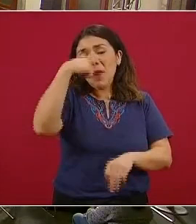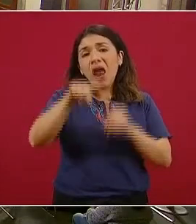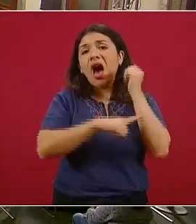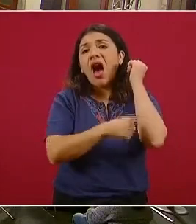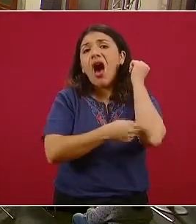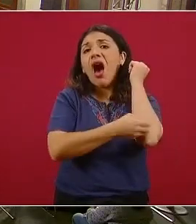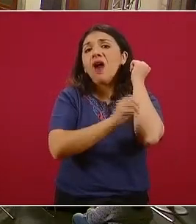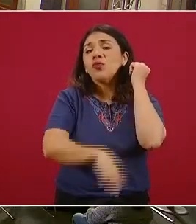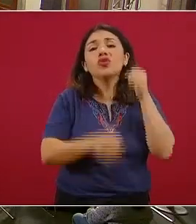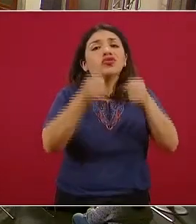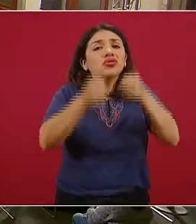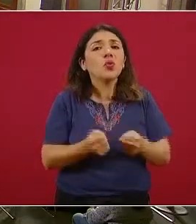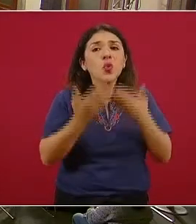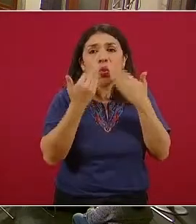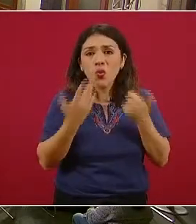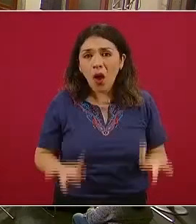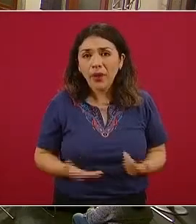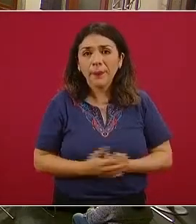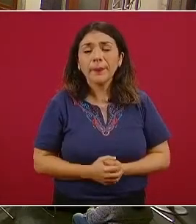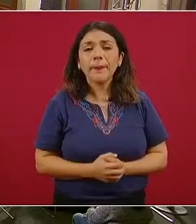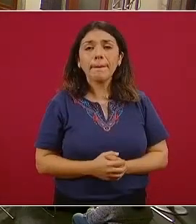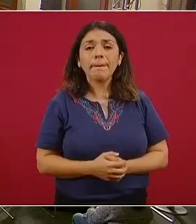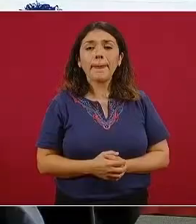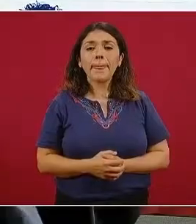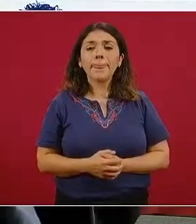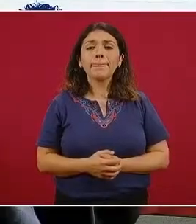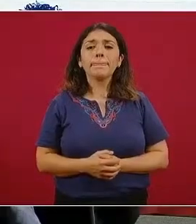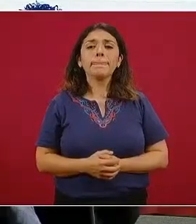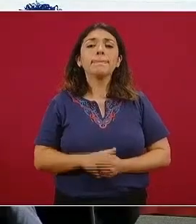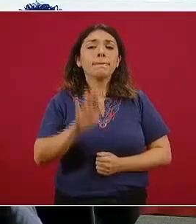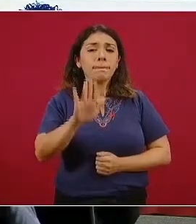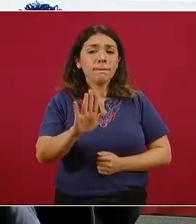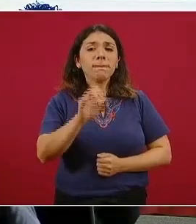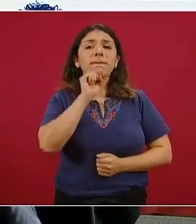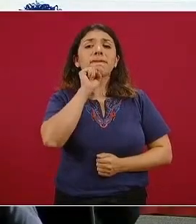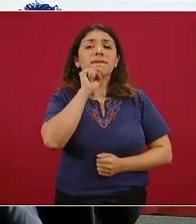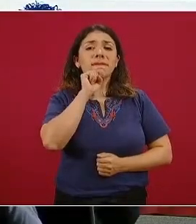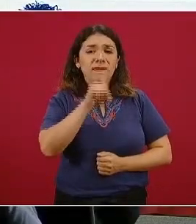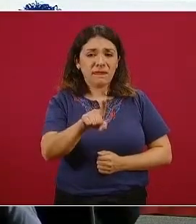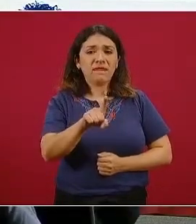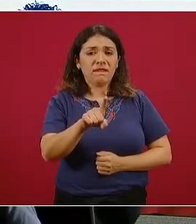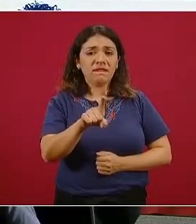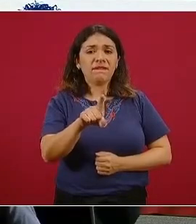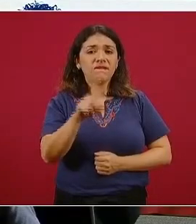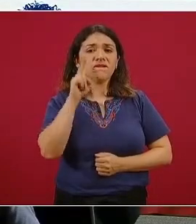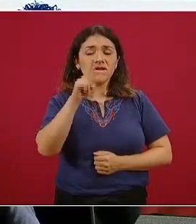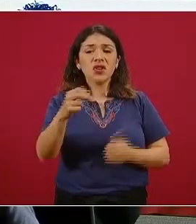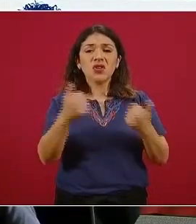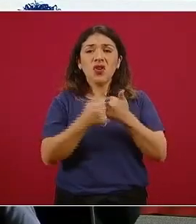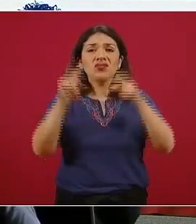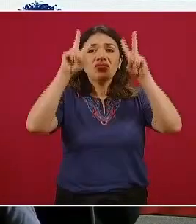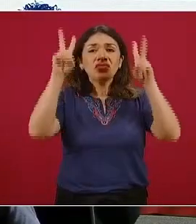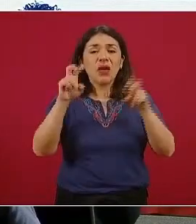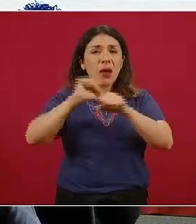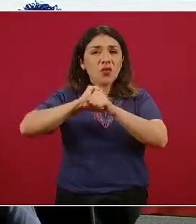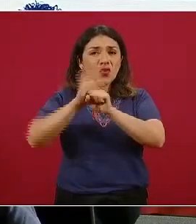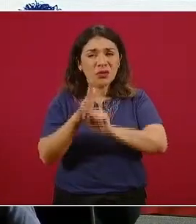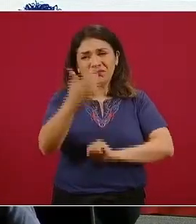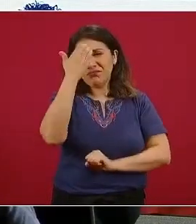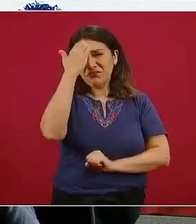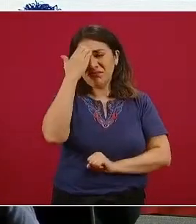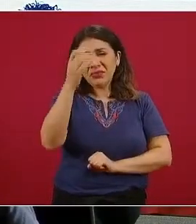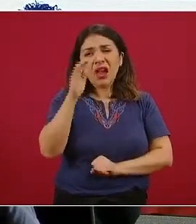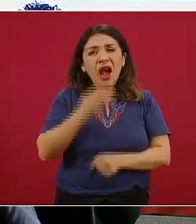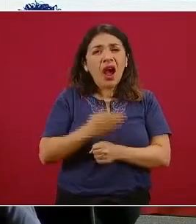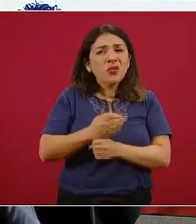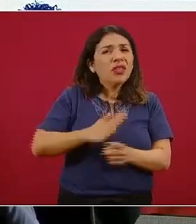abortos inseguros. La que sigue, por favor. También ante los efectos de COVID sabemos que la dinámica